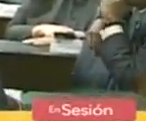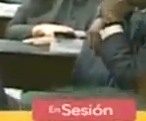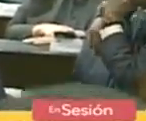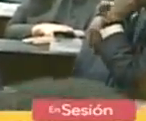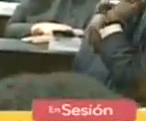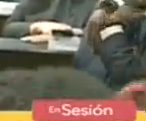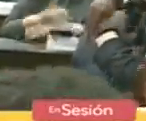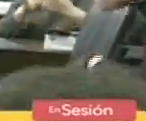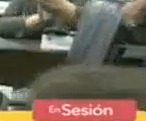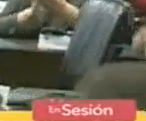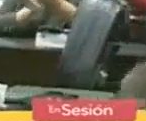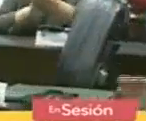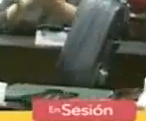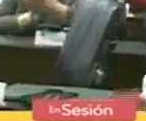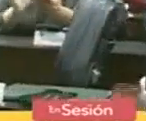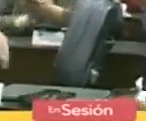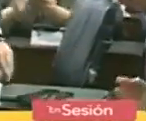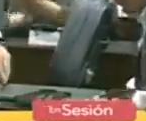señor presidente. Es todo.